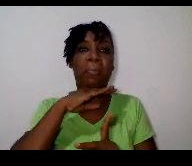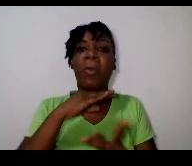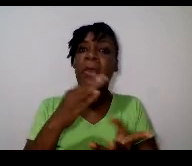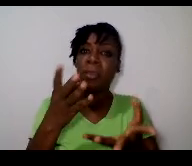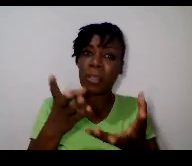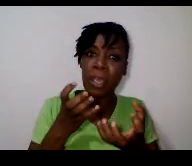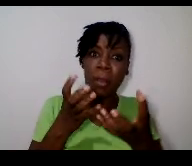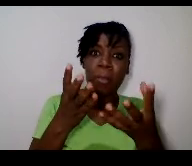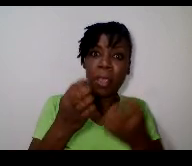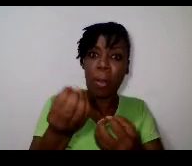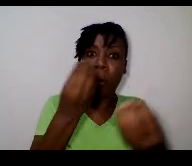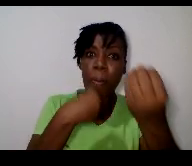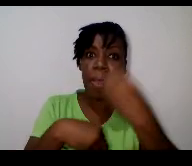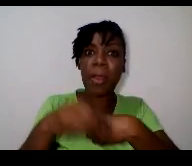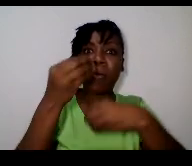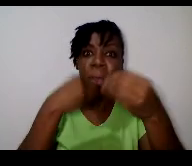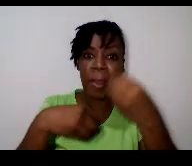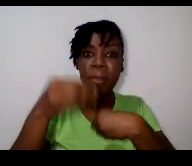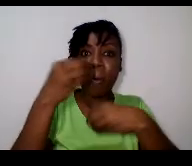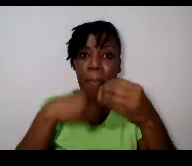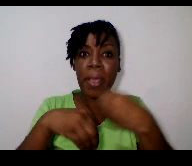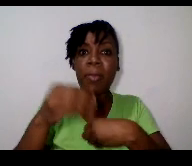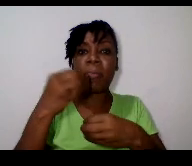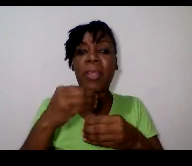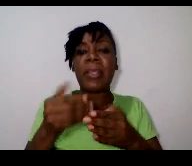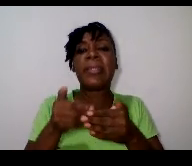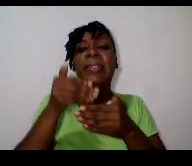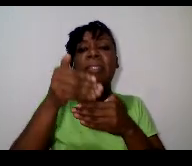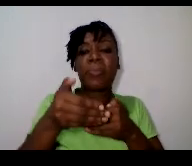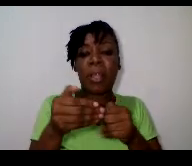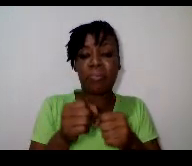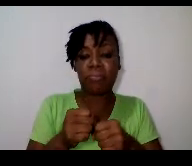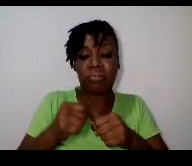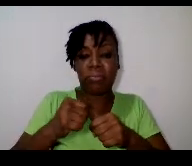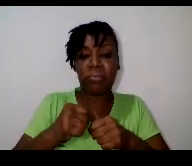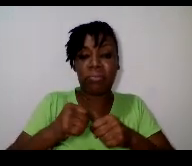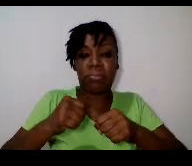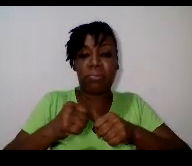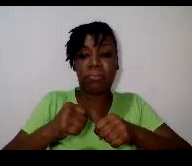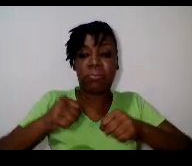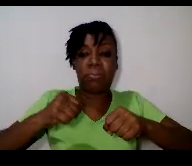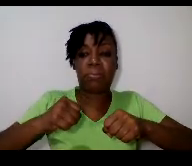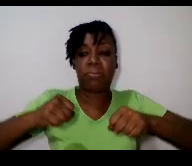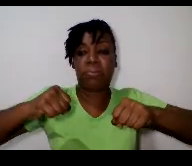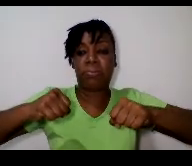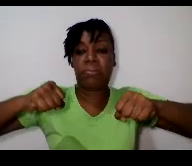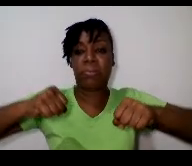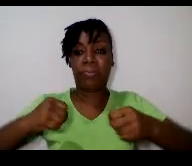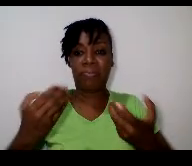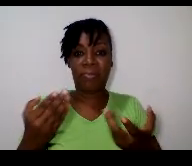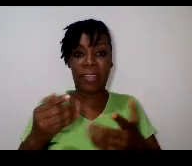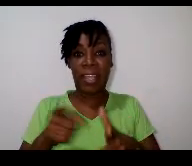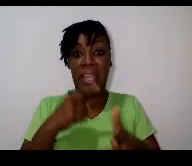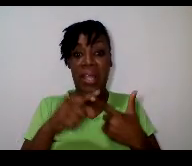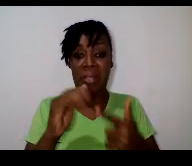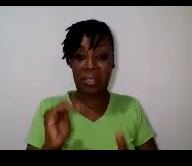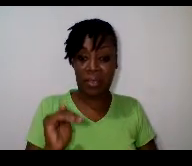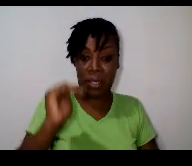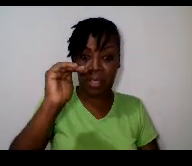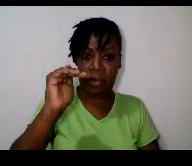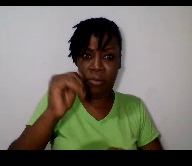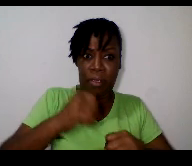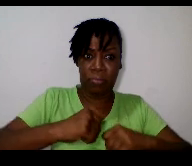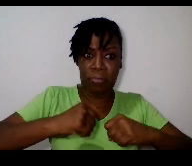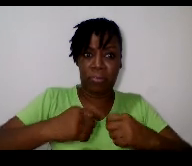ser un precursor de posiblemente obesidad en la niñez, ¿verdad?, mayor, o inclusive en